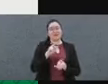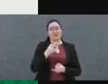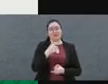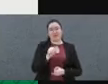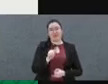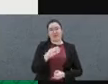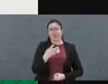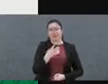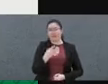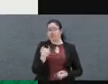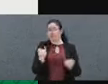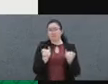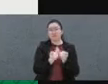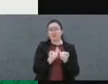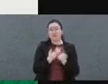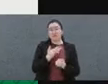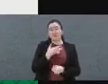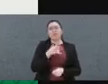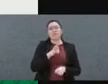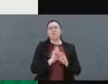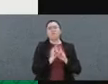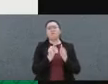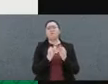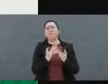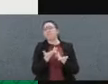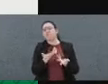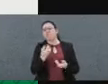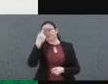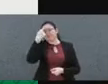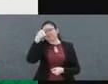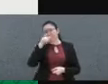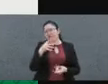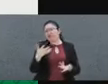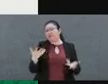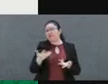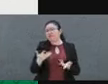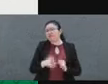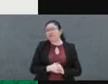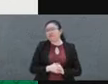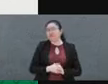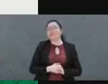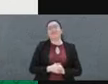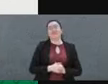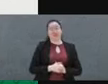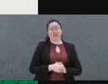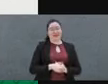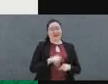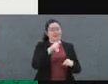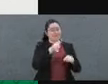se diseñaron y operan para la remoción de los siguientes componentes.